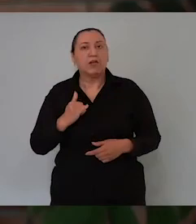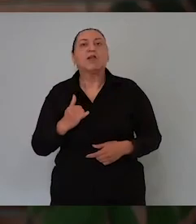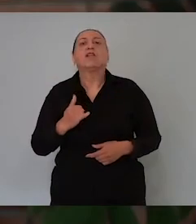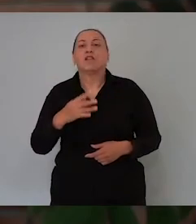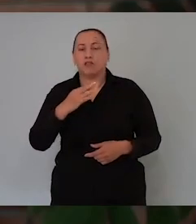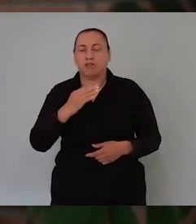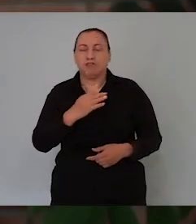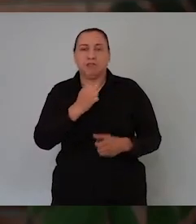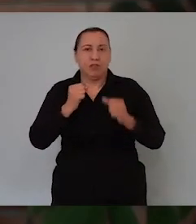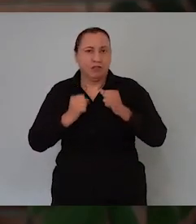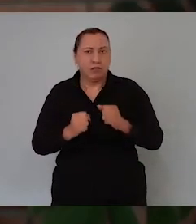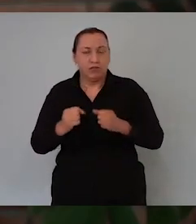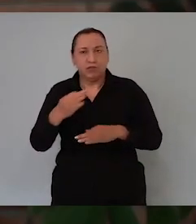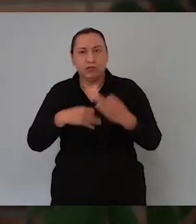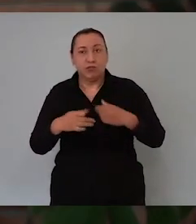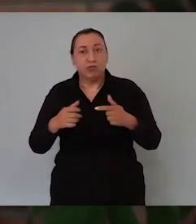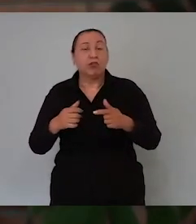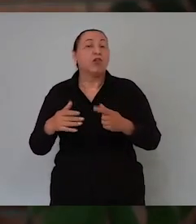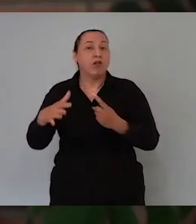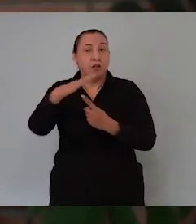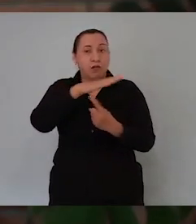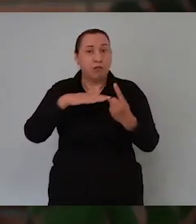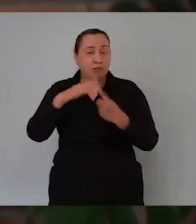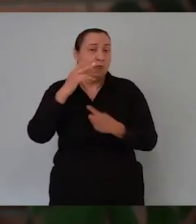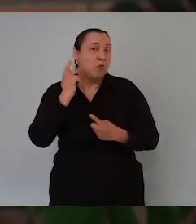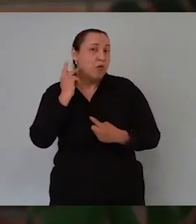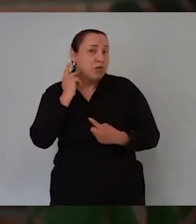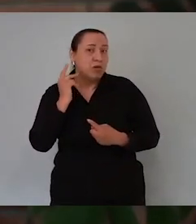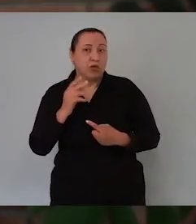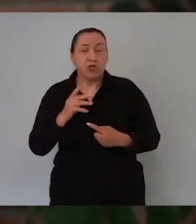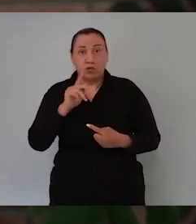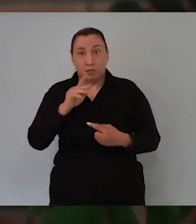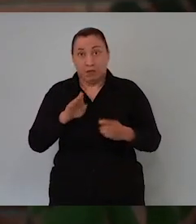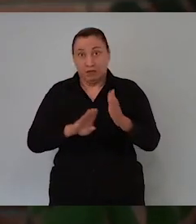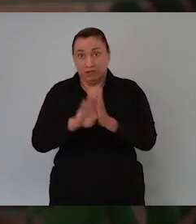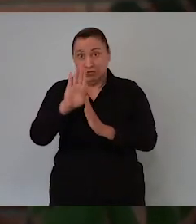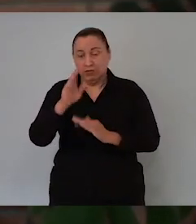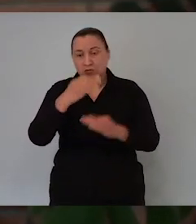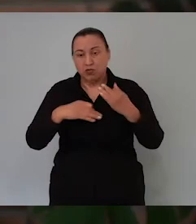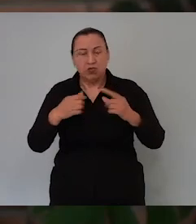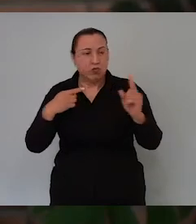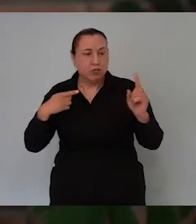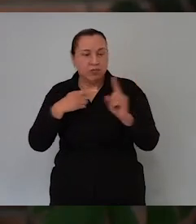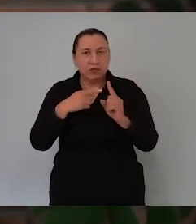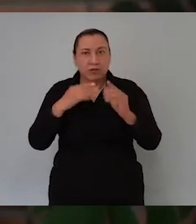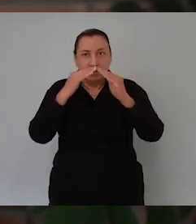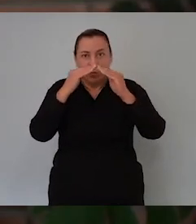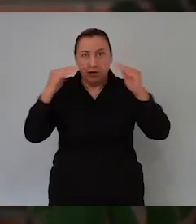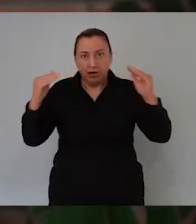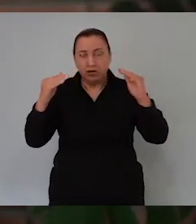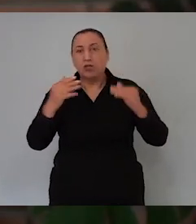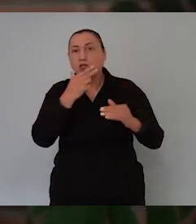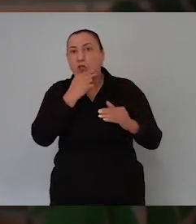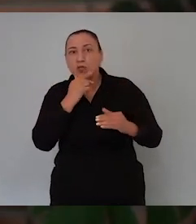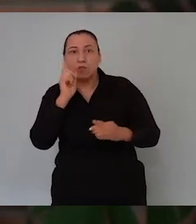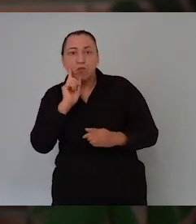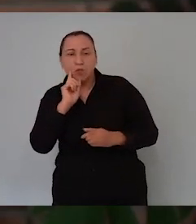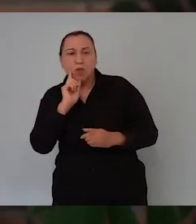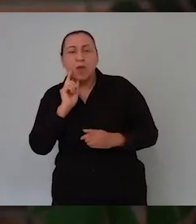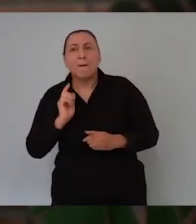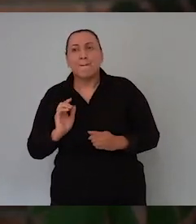todas. Soy Meli Romero. Y garantizo que mediante las políticas públicas sensibles avanzaremos hacia el